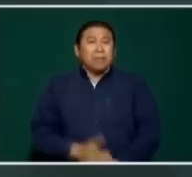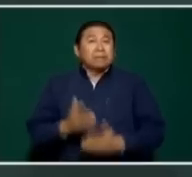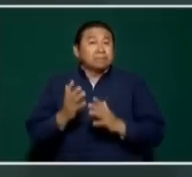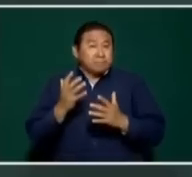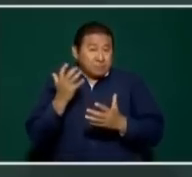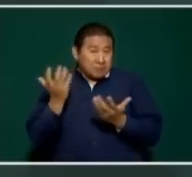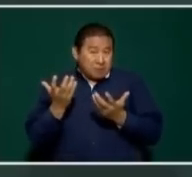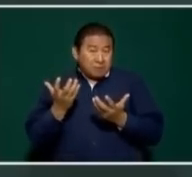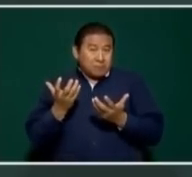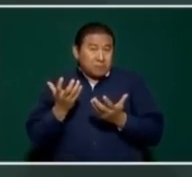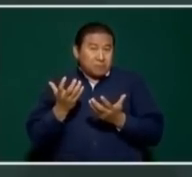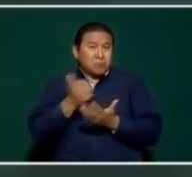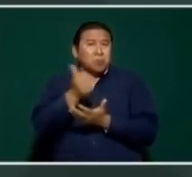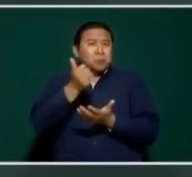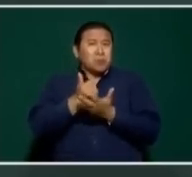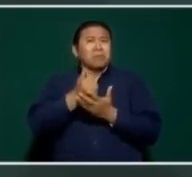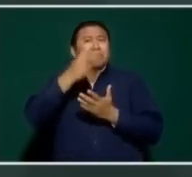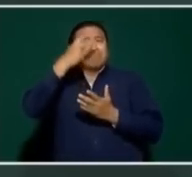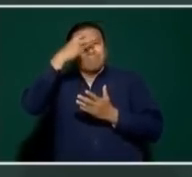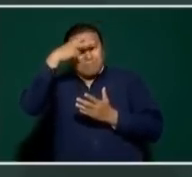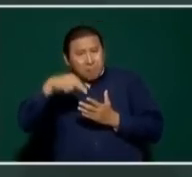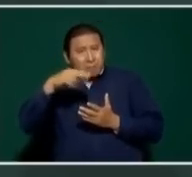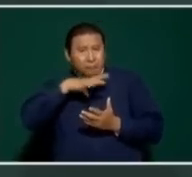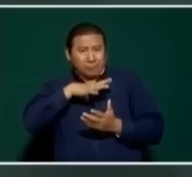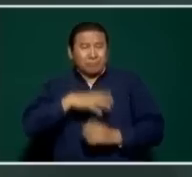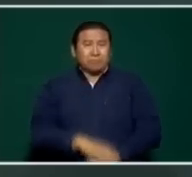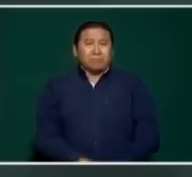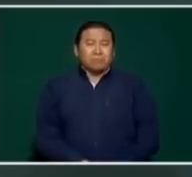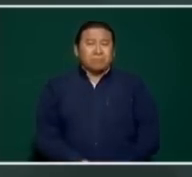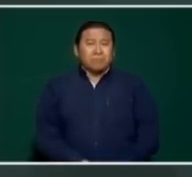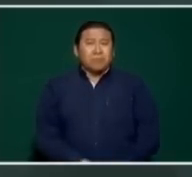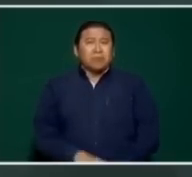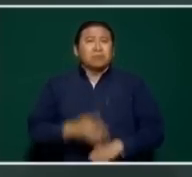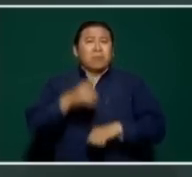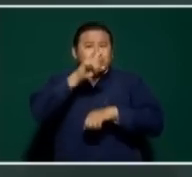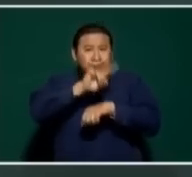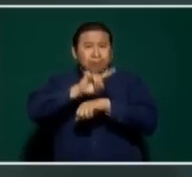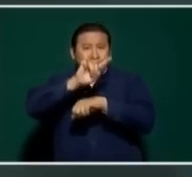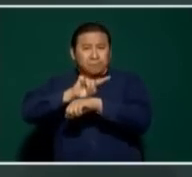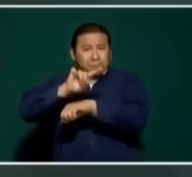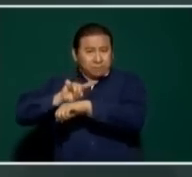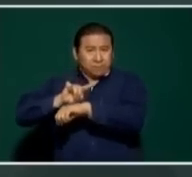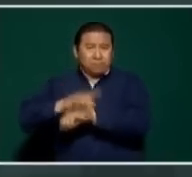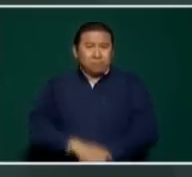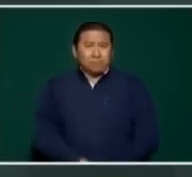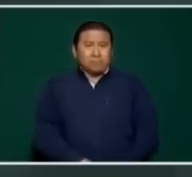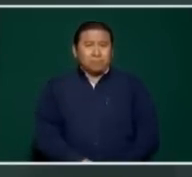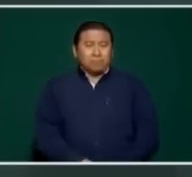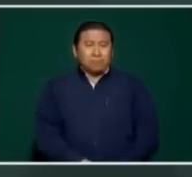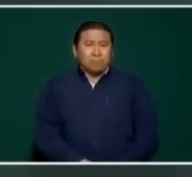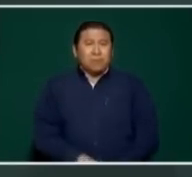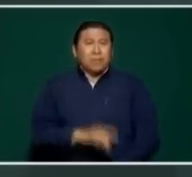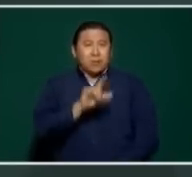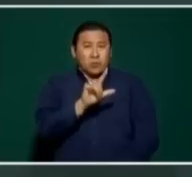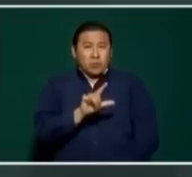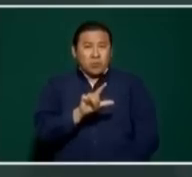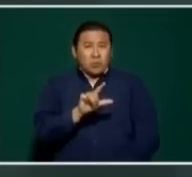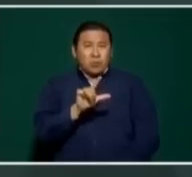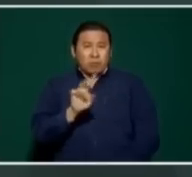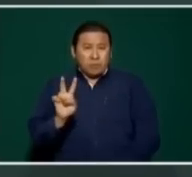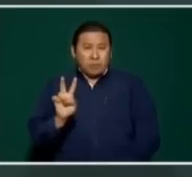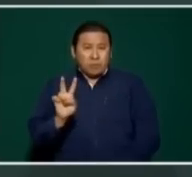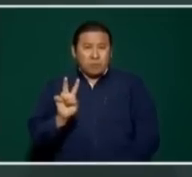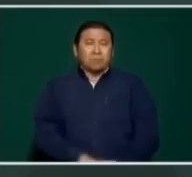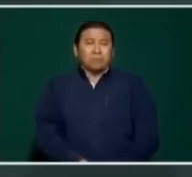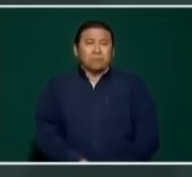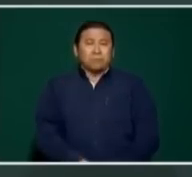a cabo en la Ciudad de México todos los días, de lunes a